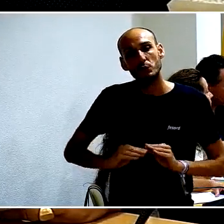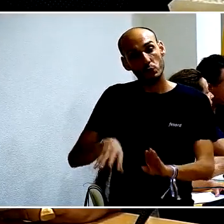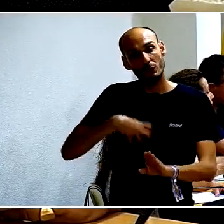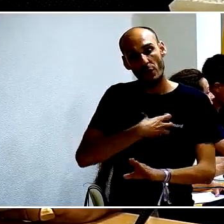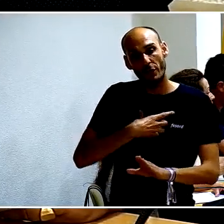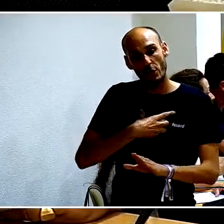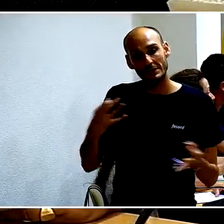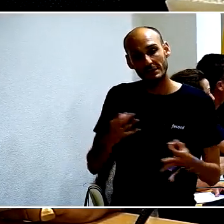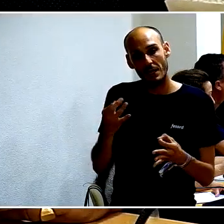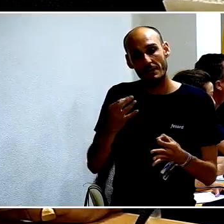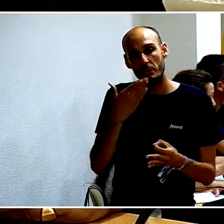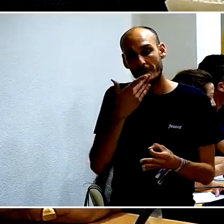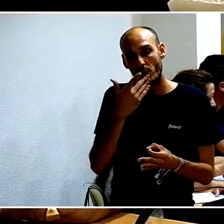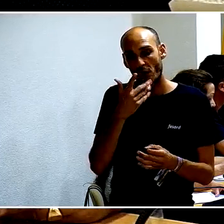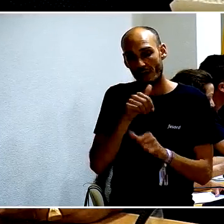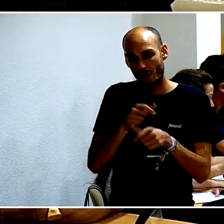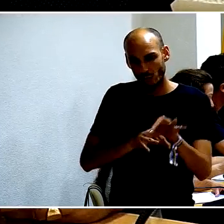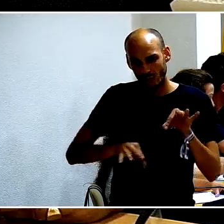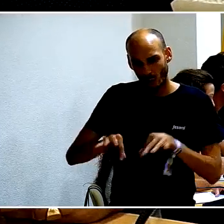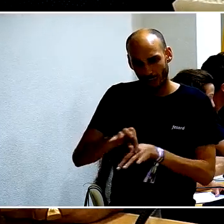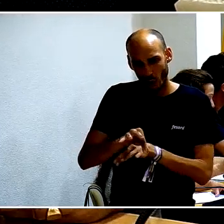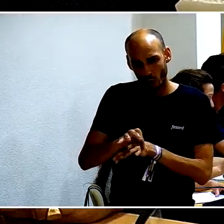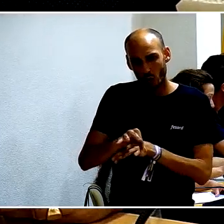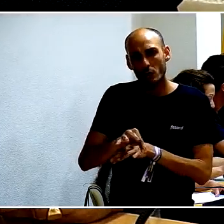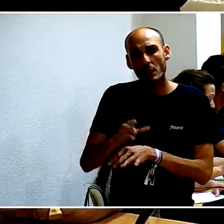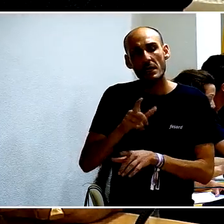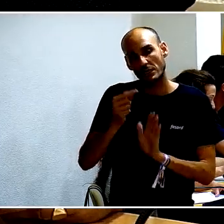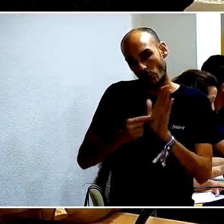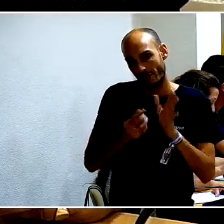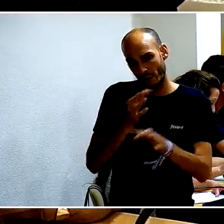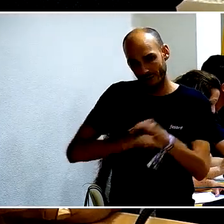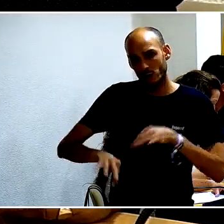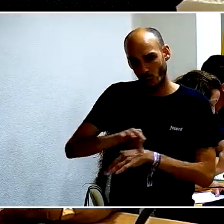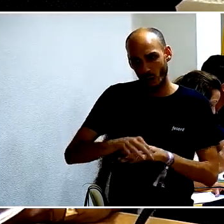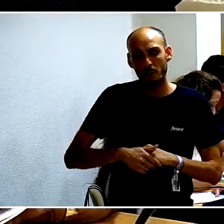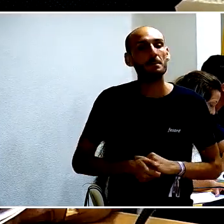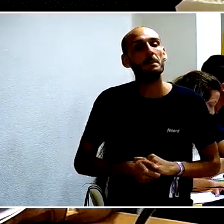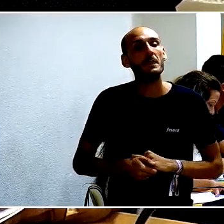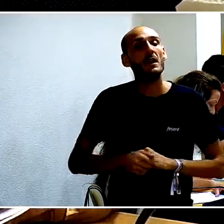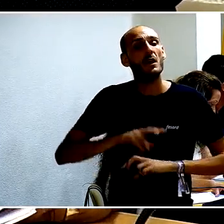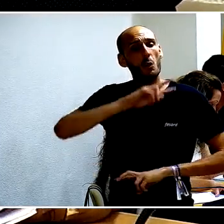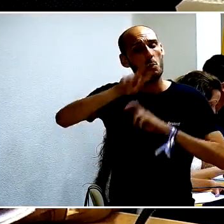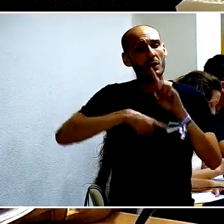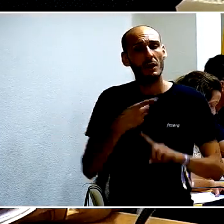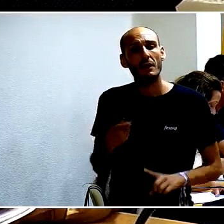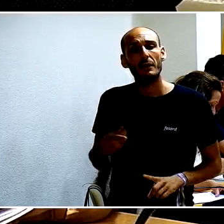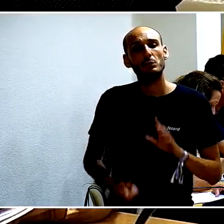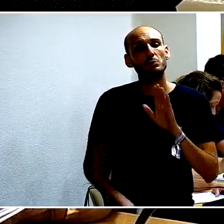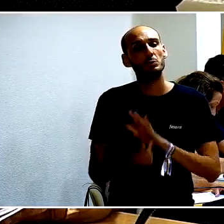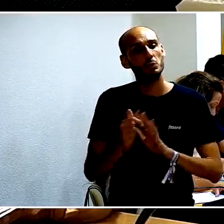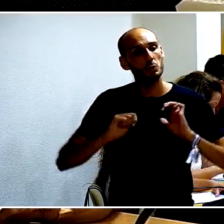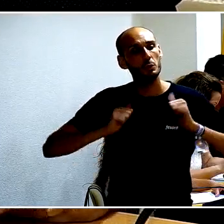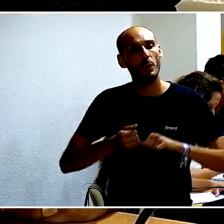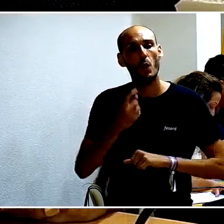tipo de sustitución y las condiciones de las sustituciones. Esta modificación tendrá efectividad desde el día 1 de junio